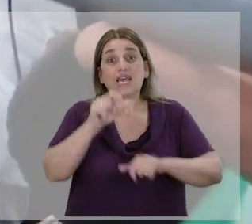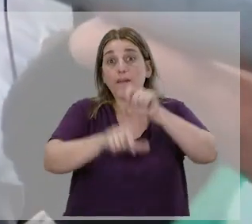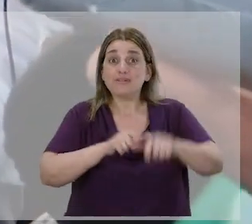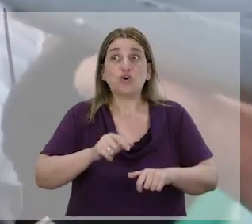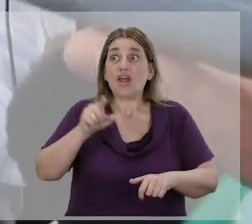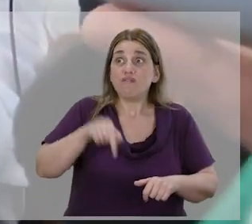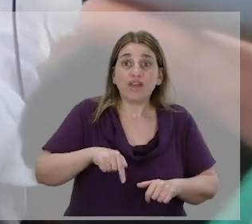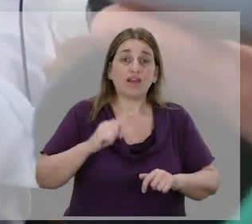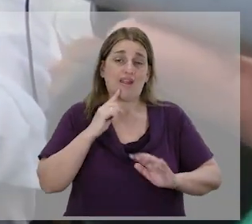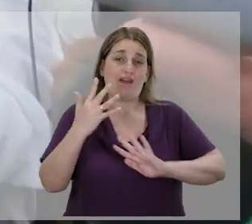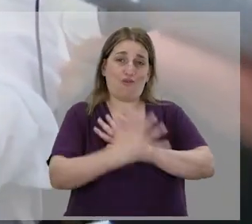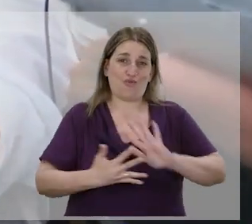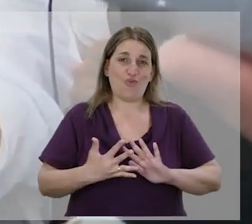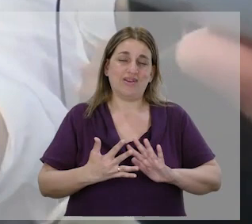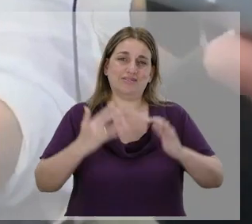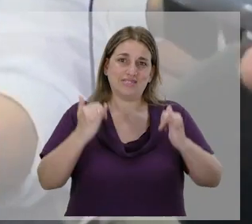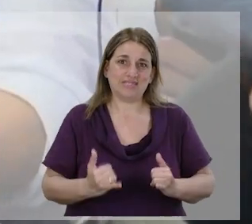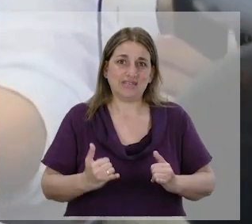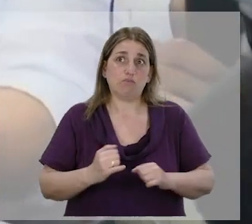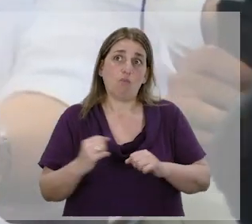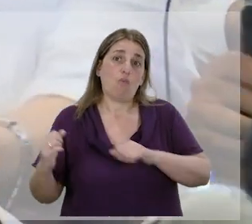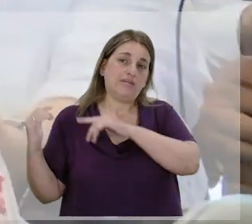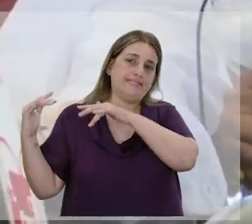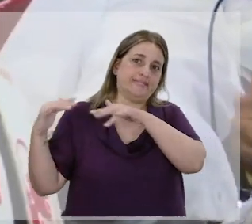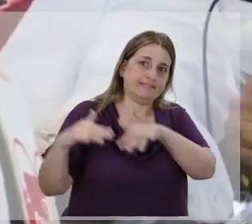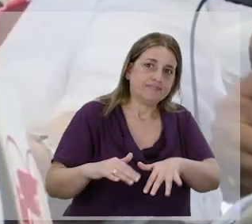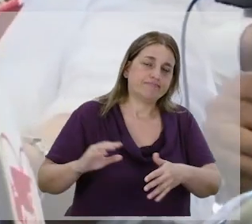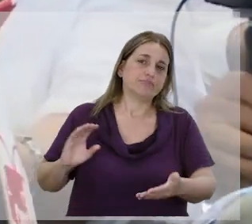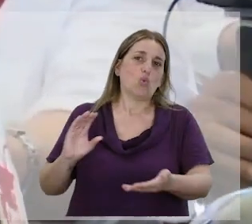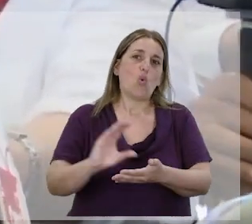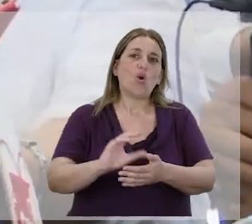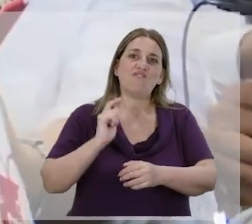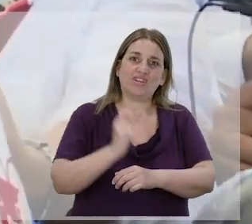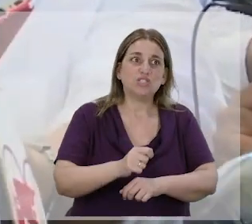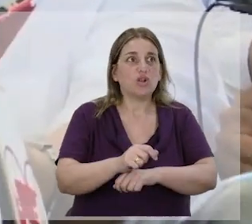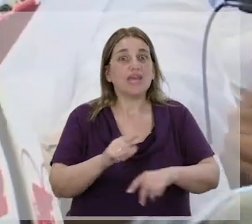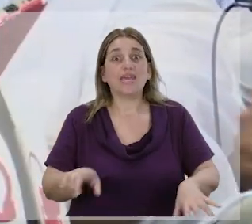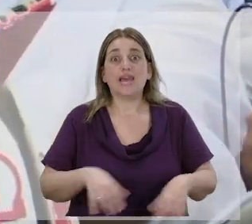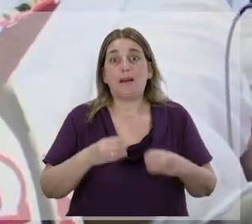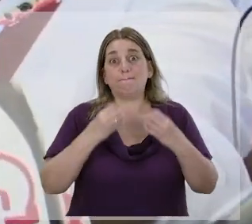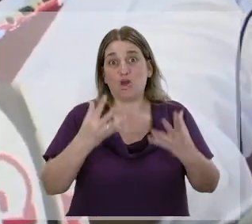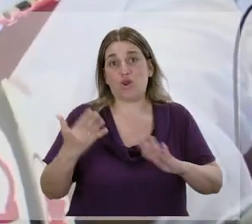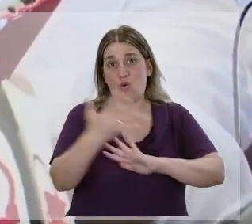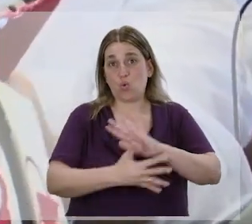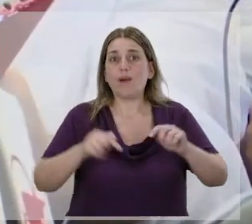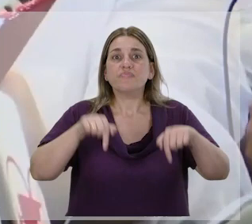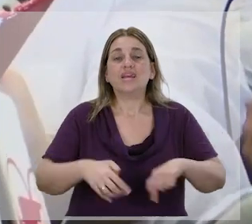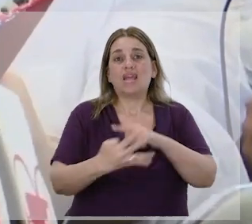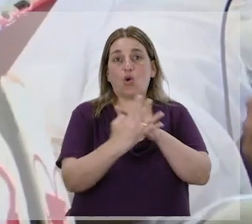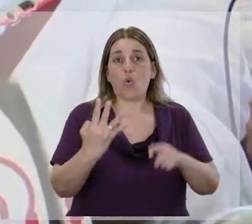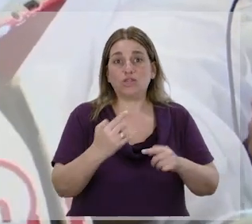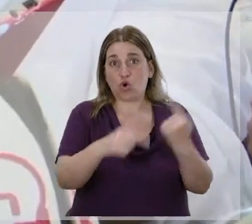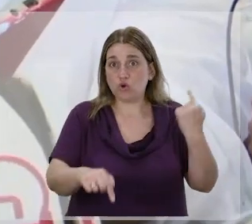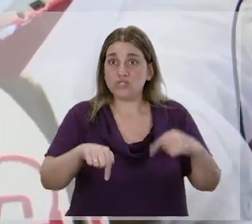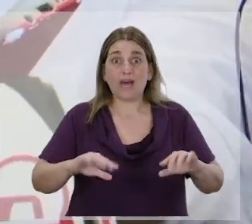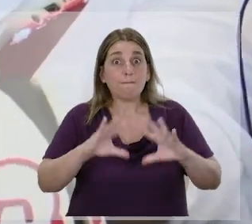y que quiere que llegue gente a nuestro país a inmigrar, a hacer inversiones y a agrandar nuestra